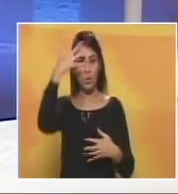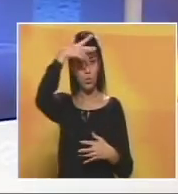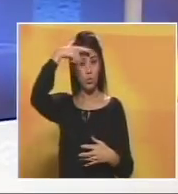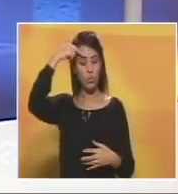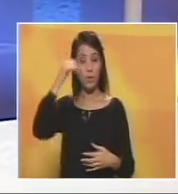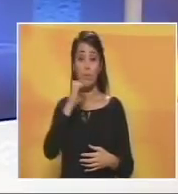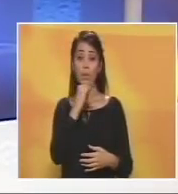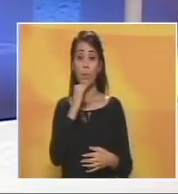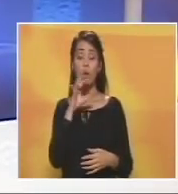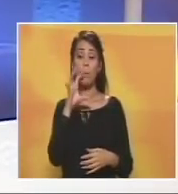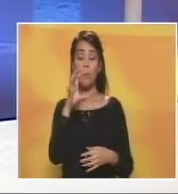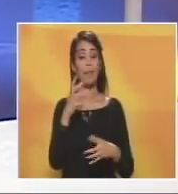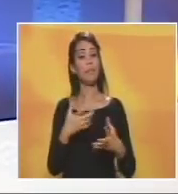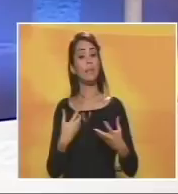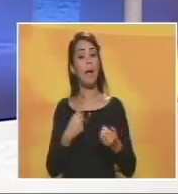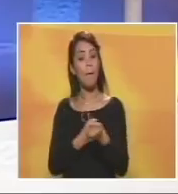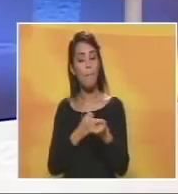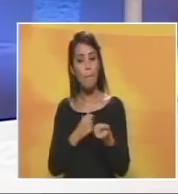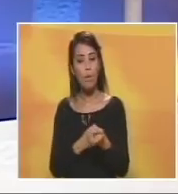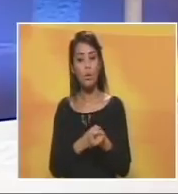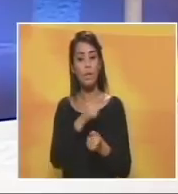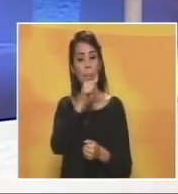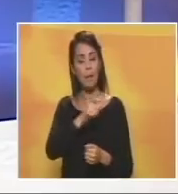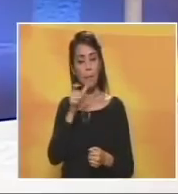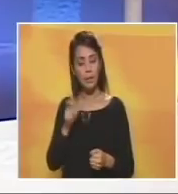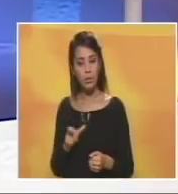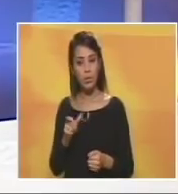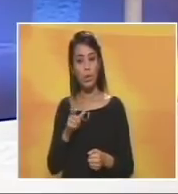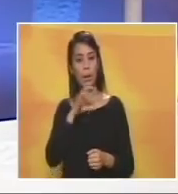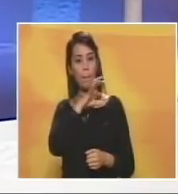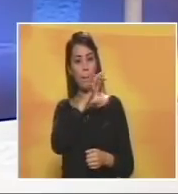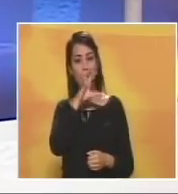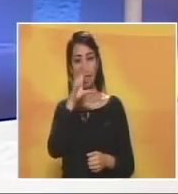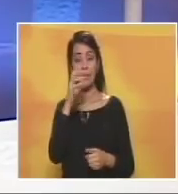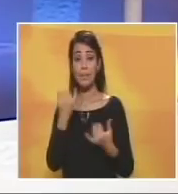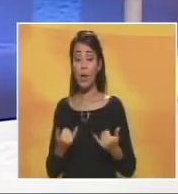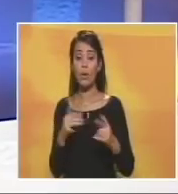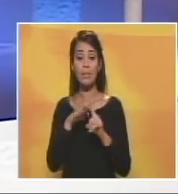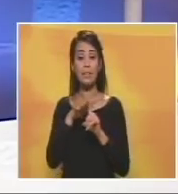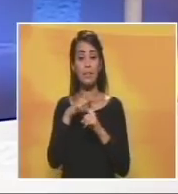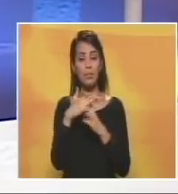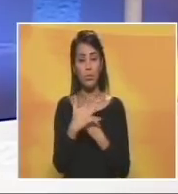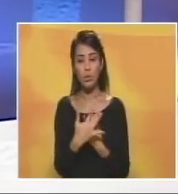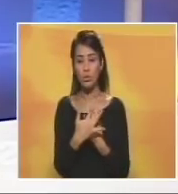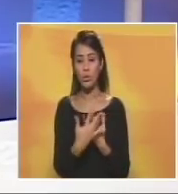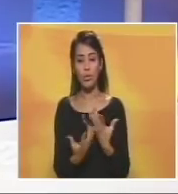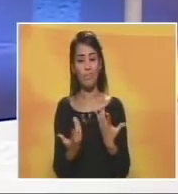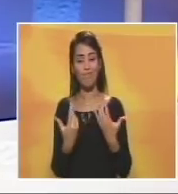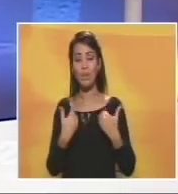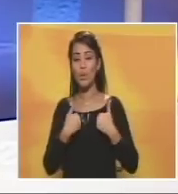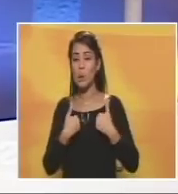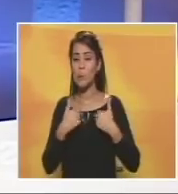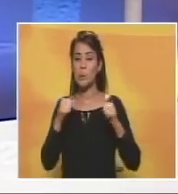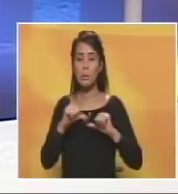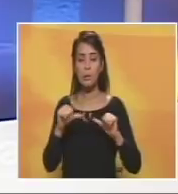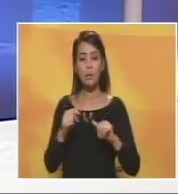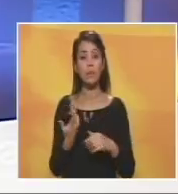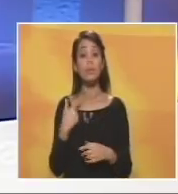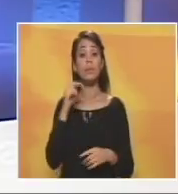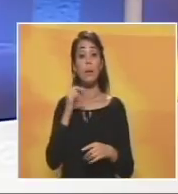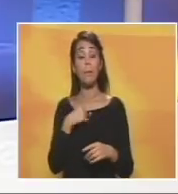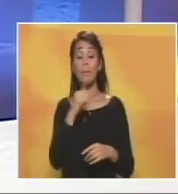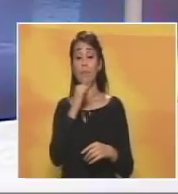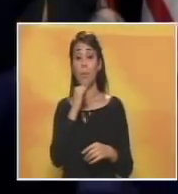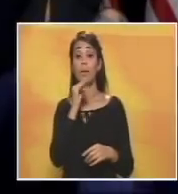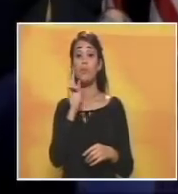expresó que su nación respalda a los ciudadanos de países que actualmente se encuentran atravesando situaciones de crisis, mencionando así el caso